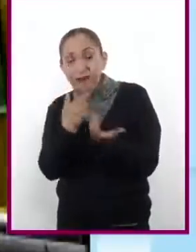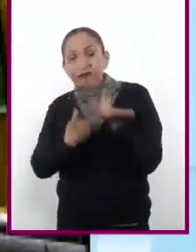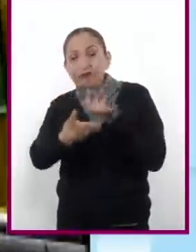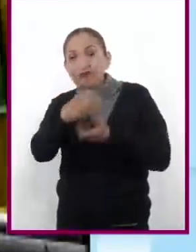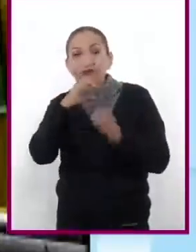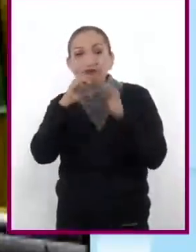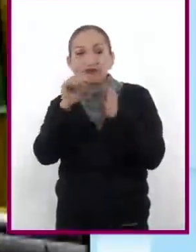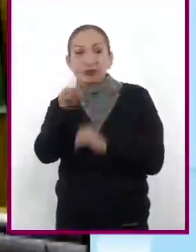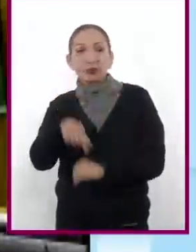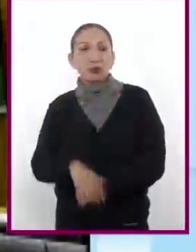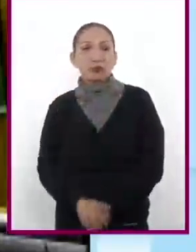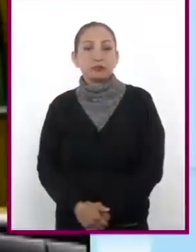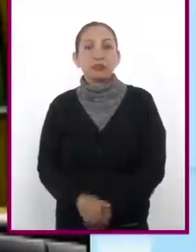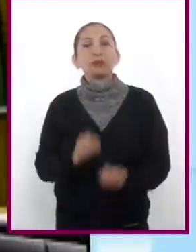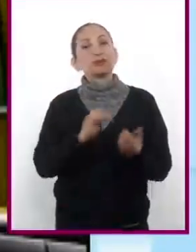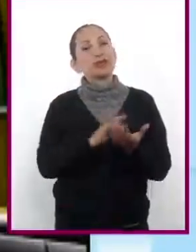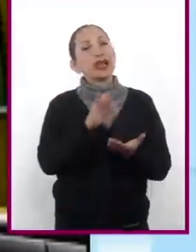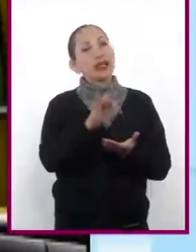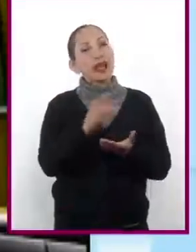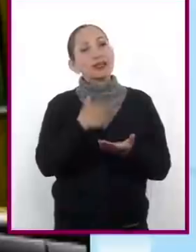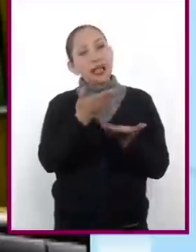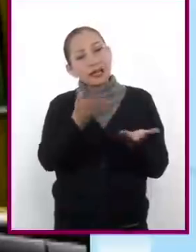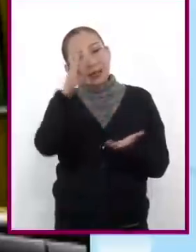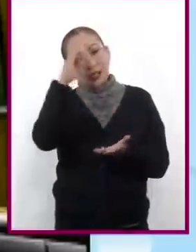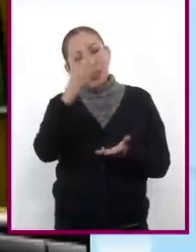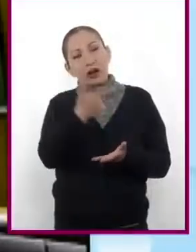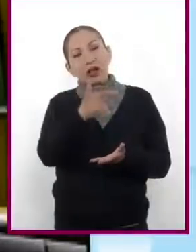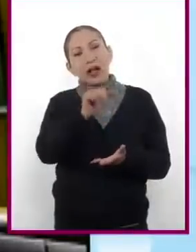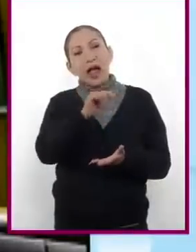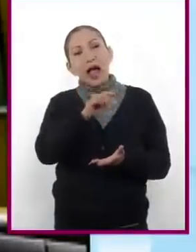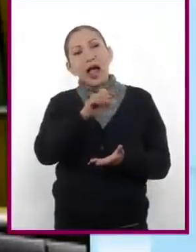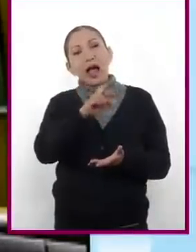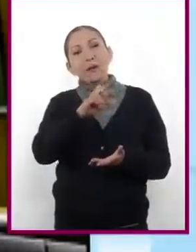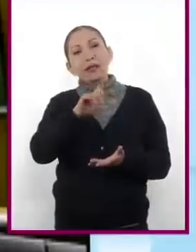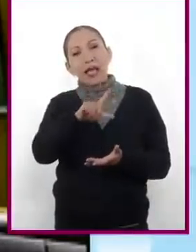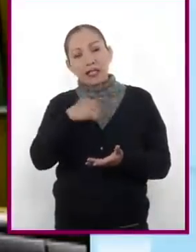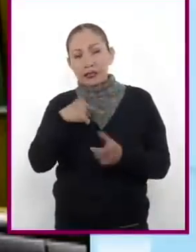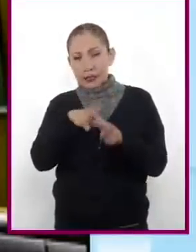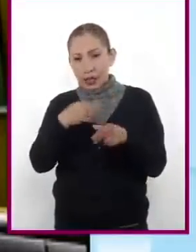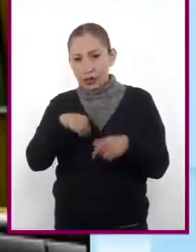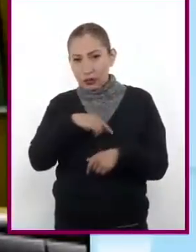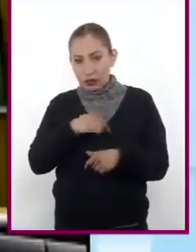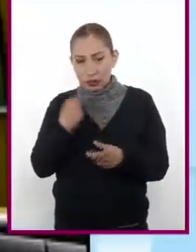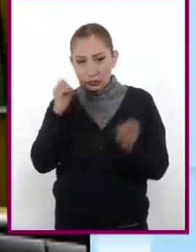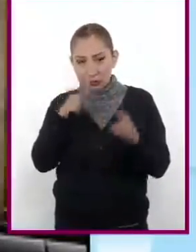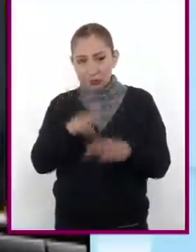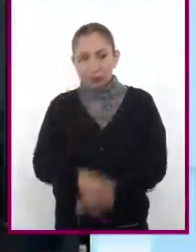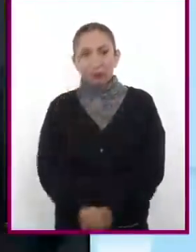dialecto. Muchas gracias, gracias al señor Gabriel Martínez y siga con nosotros. Hasta luego.